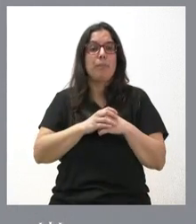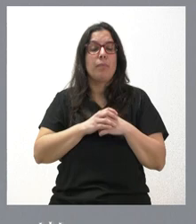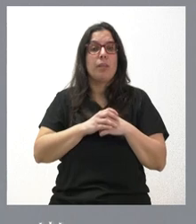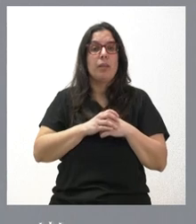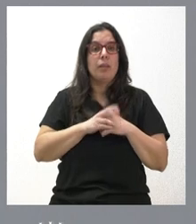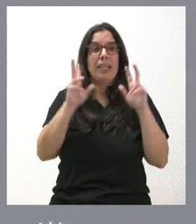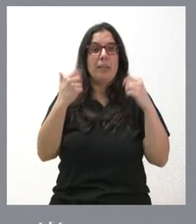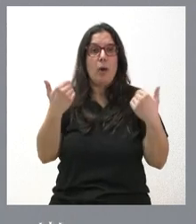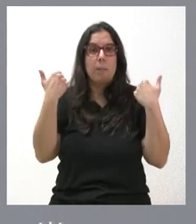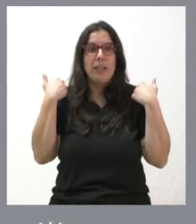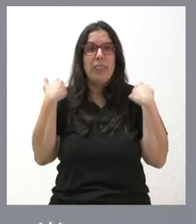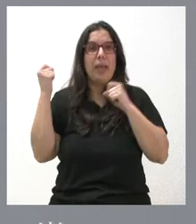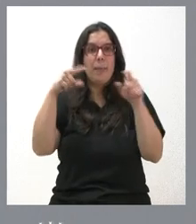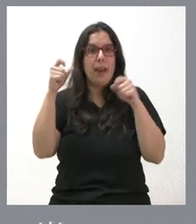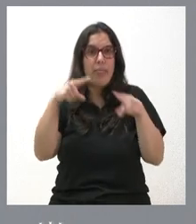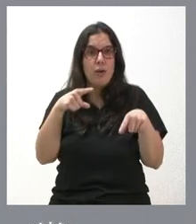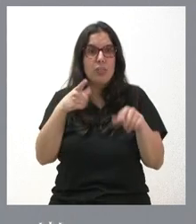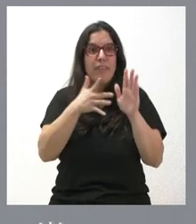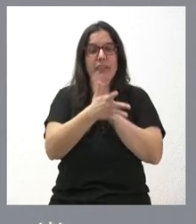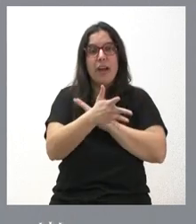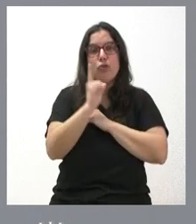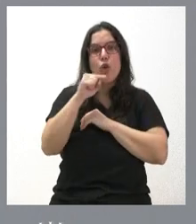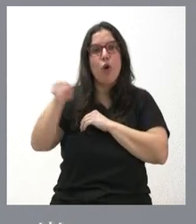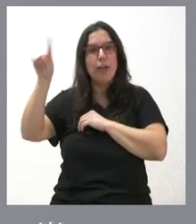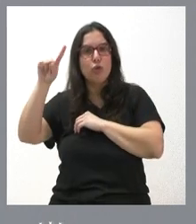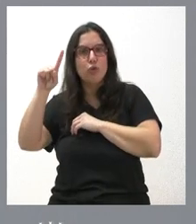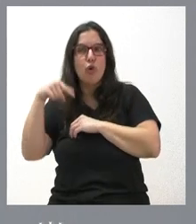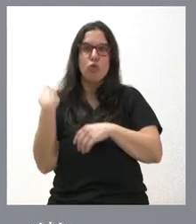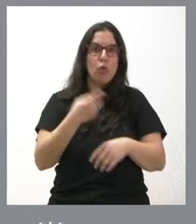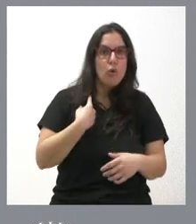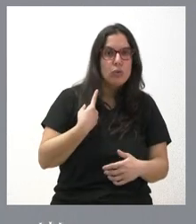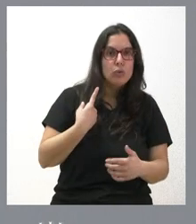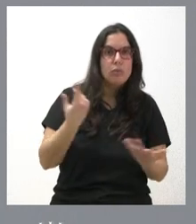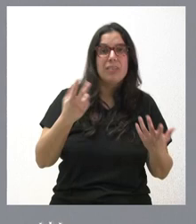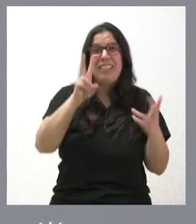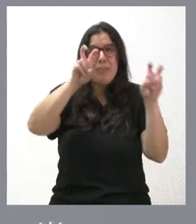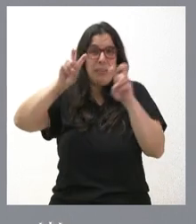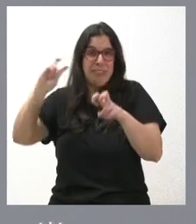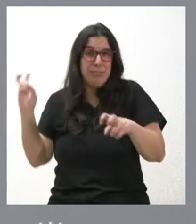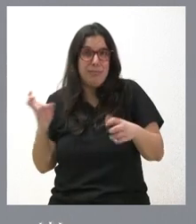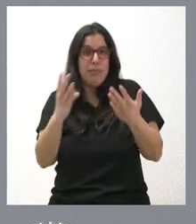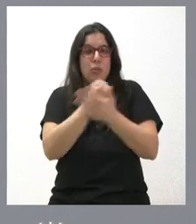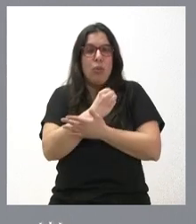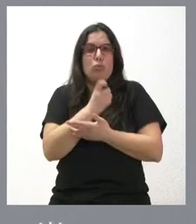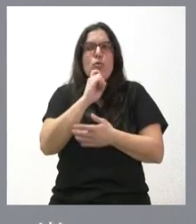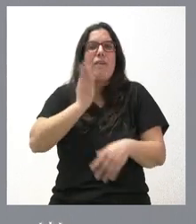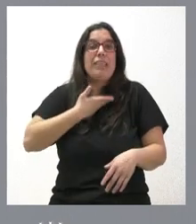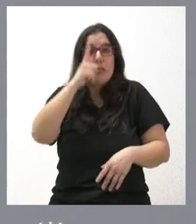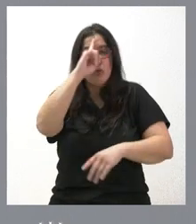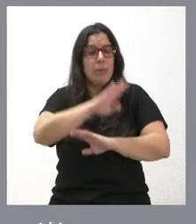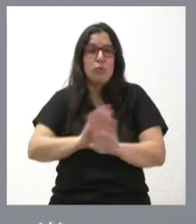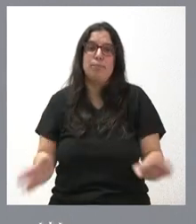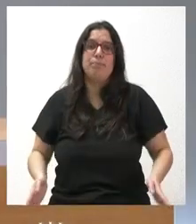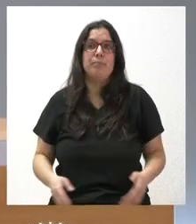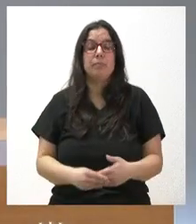competencias en materia de inmigración si eso es para uno para todos cómo nos va a afectar el resto de asuntos que se ponen encima de la mesa no lo sabemos